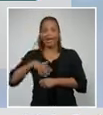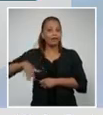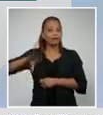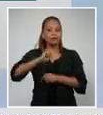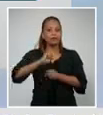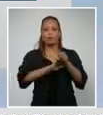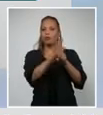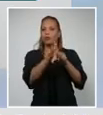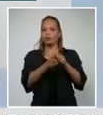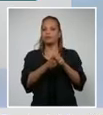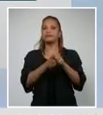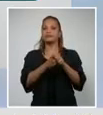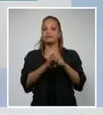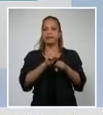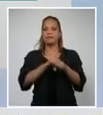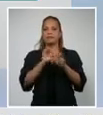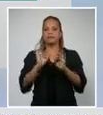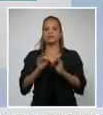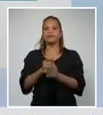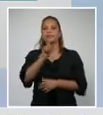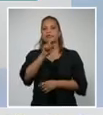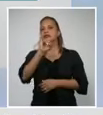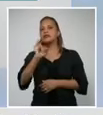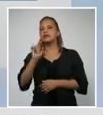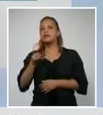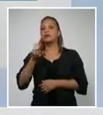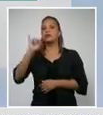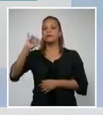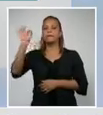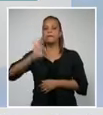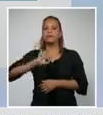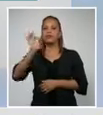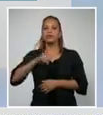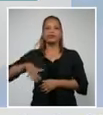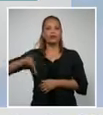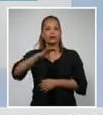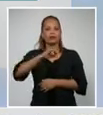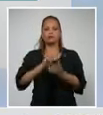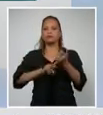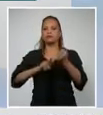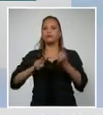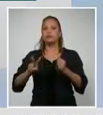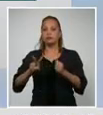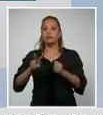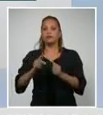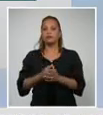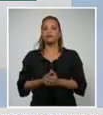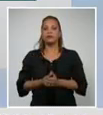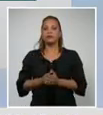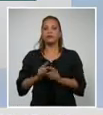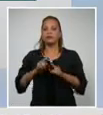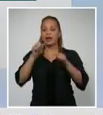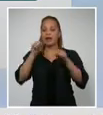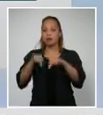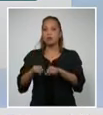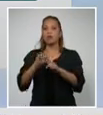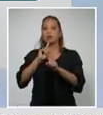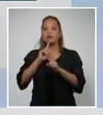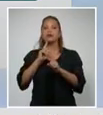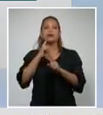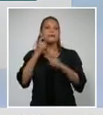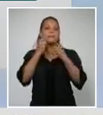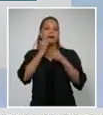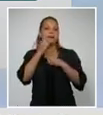Es el 16,6% de todos los diagnosticados ayer. Y todavía lo que es más